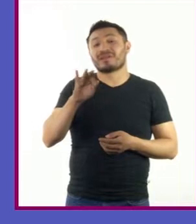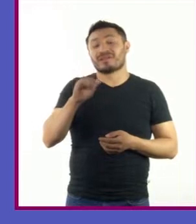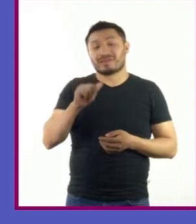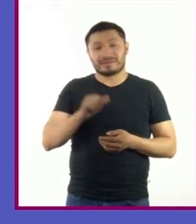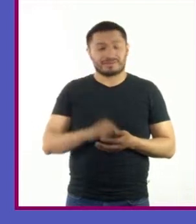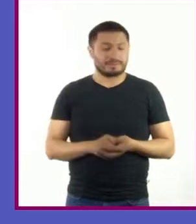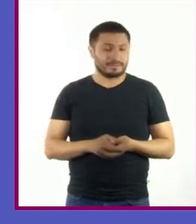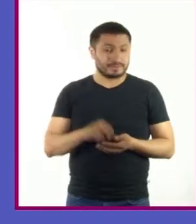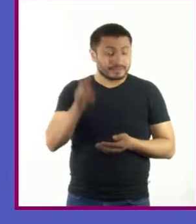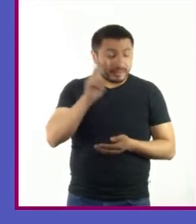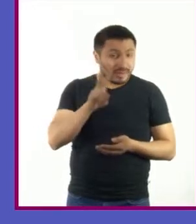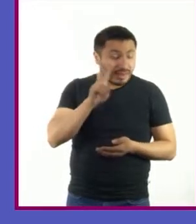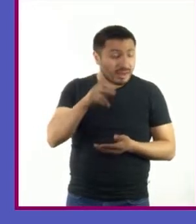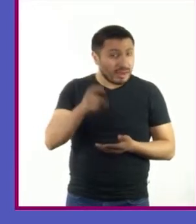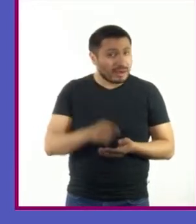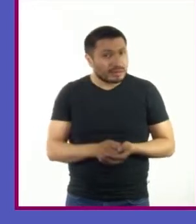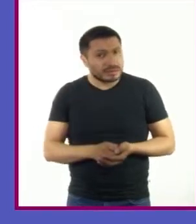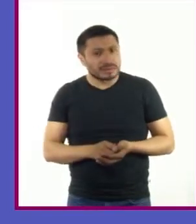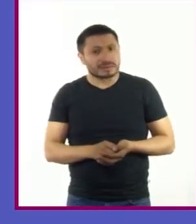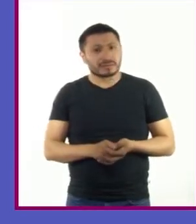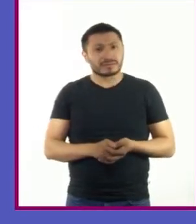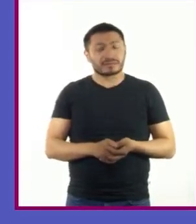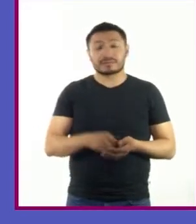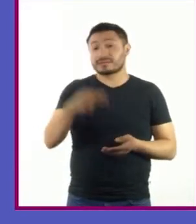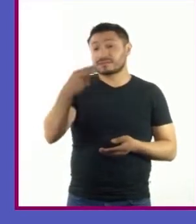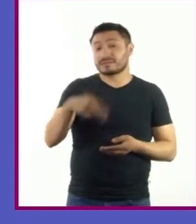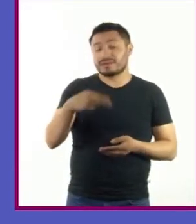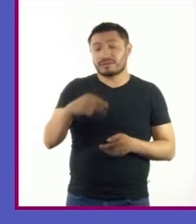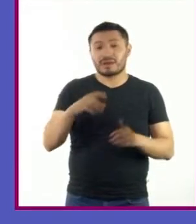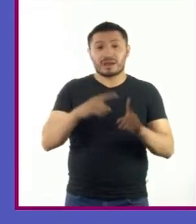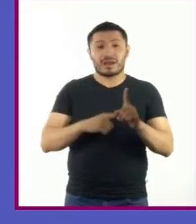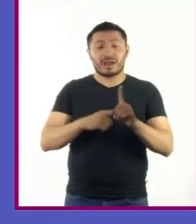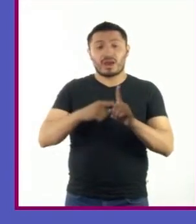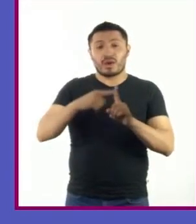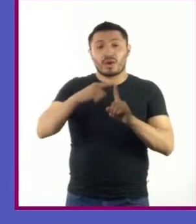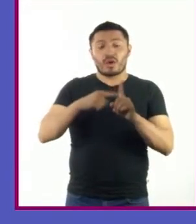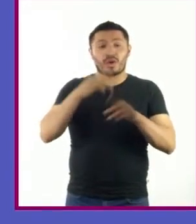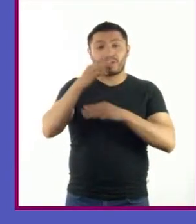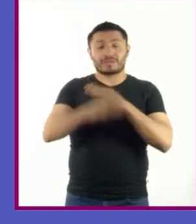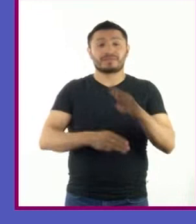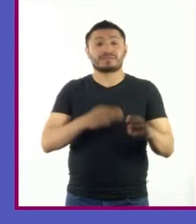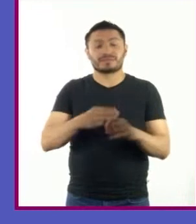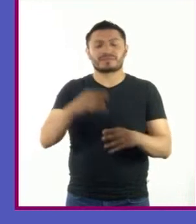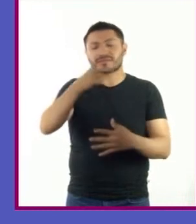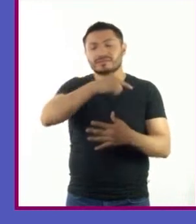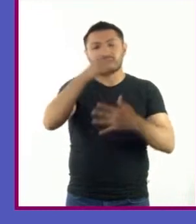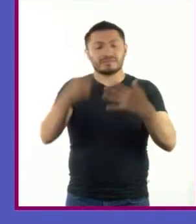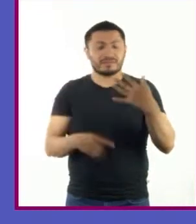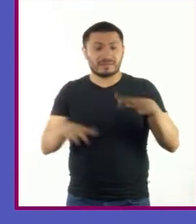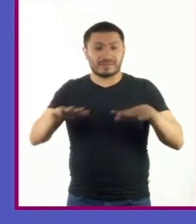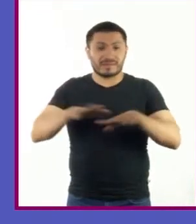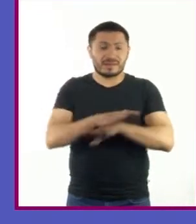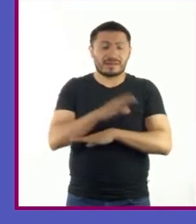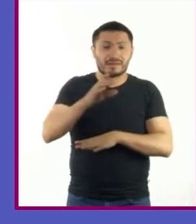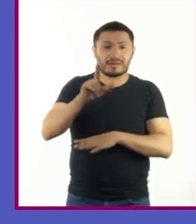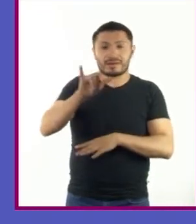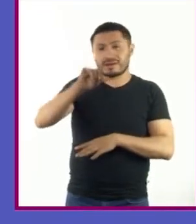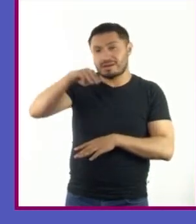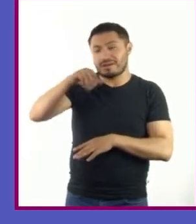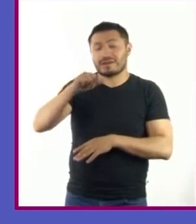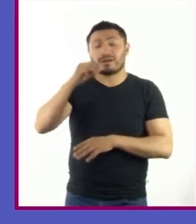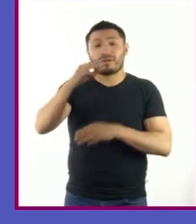escribiste. Llamamos calentamiento global al conjunto de cambios en el clima de la Tierra o